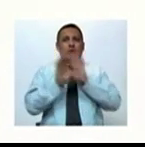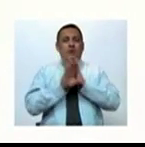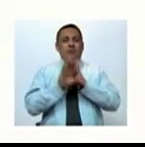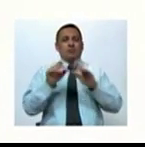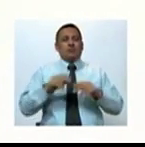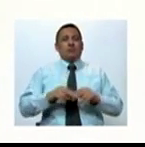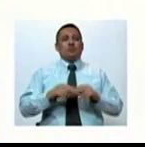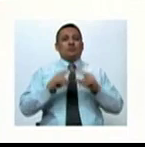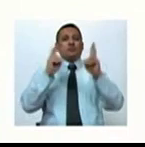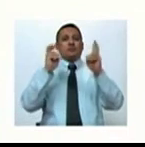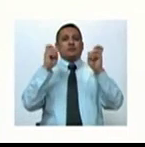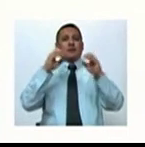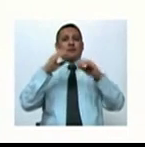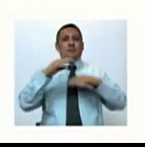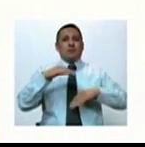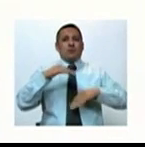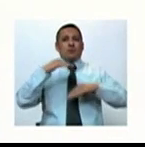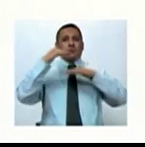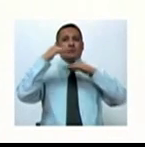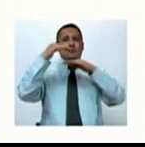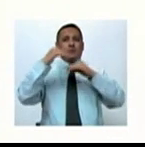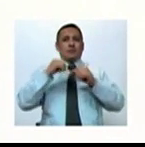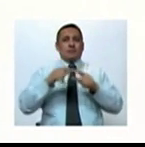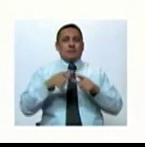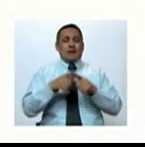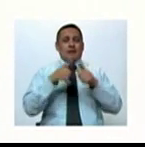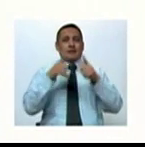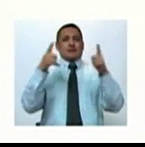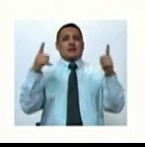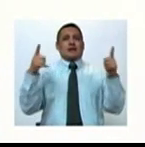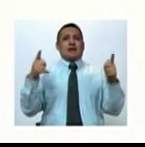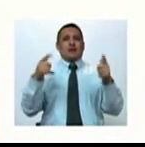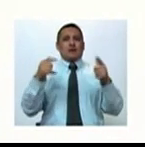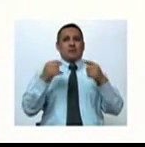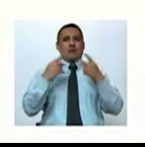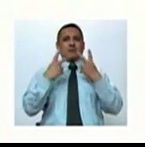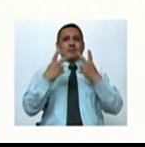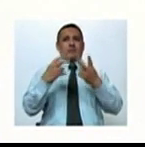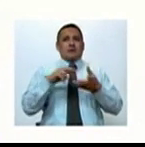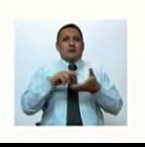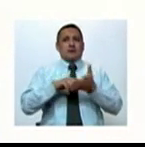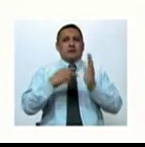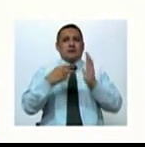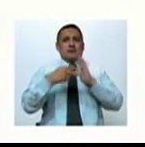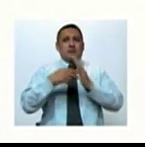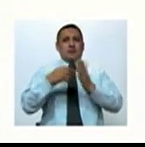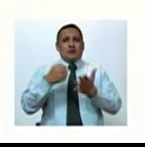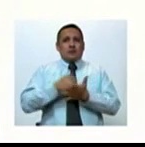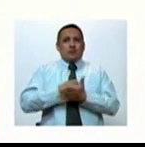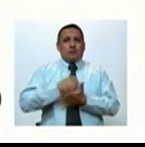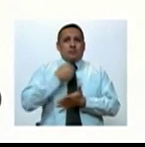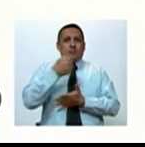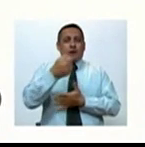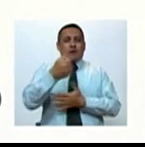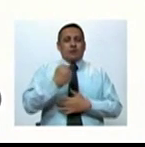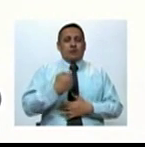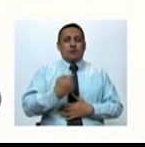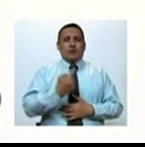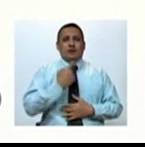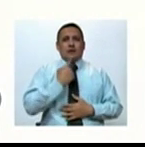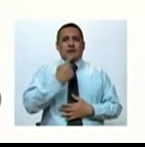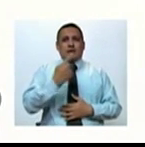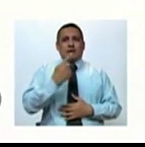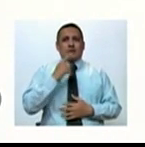en términos más amplios, que incluyen también a las retribuciones, que es